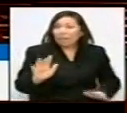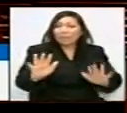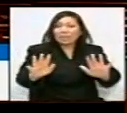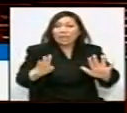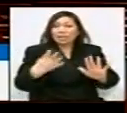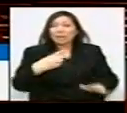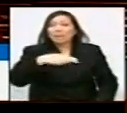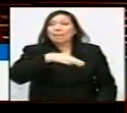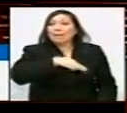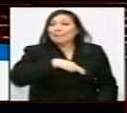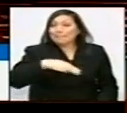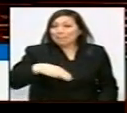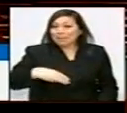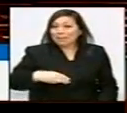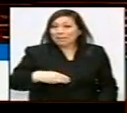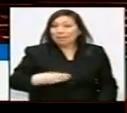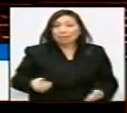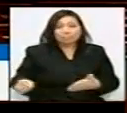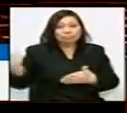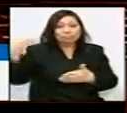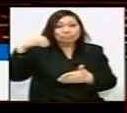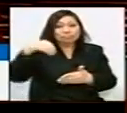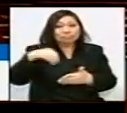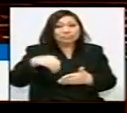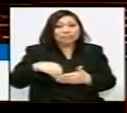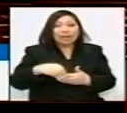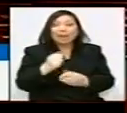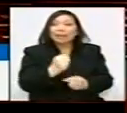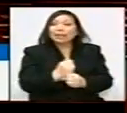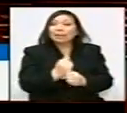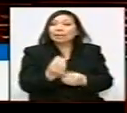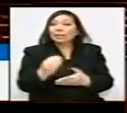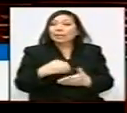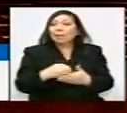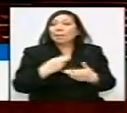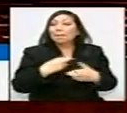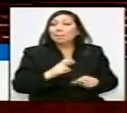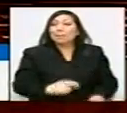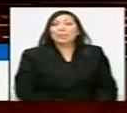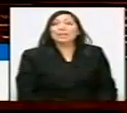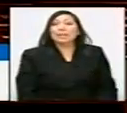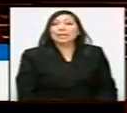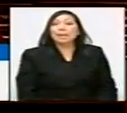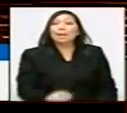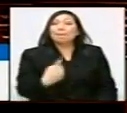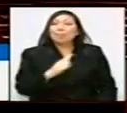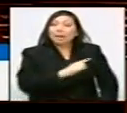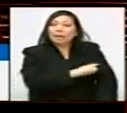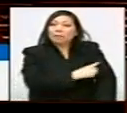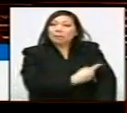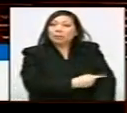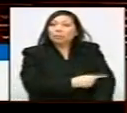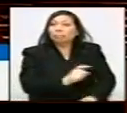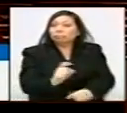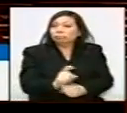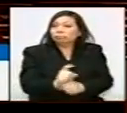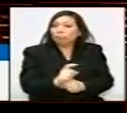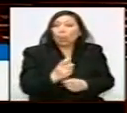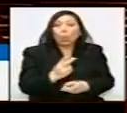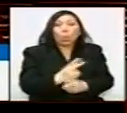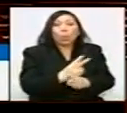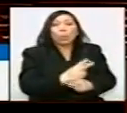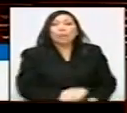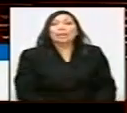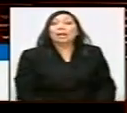19 ministerios han incorporado la función de integridad pública para fortalecer su capacidad de